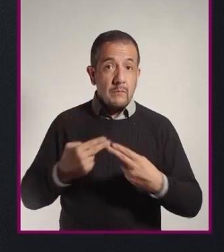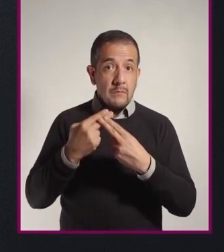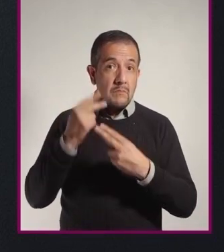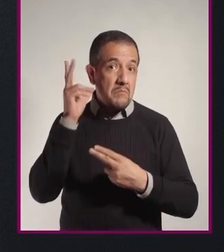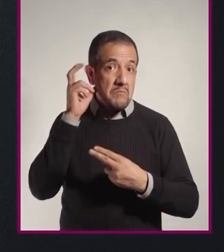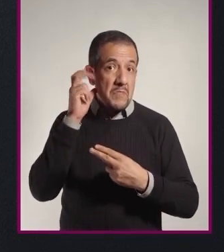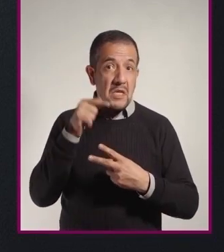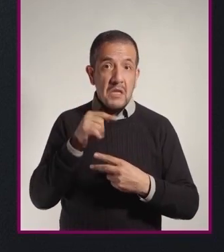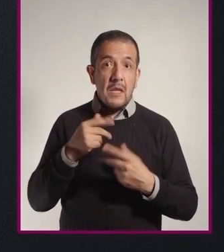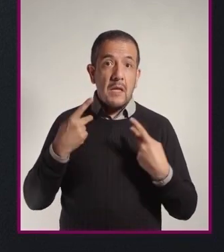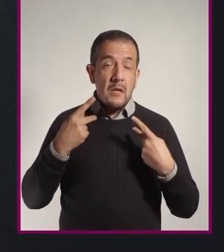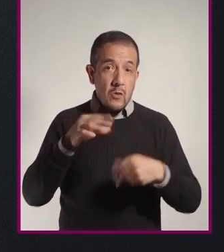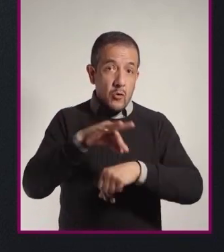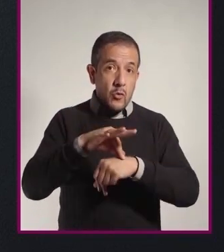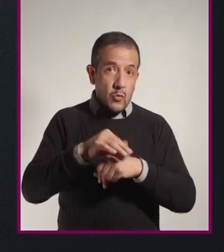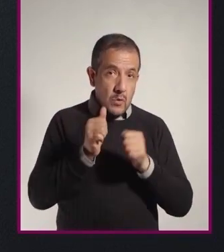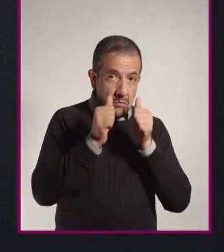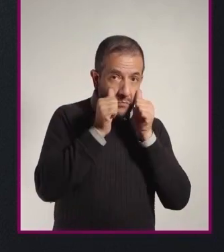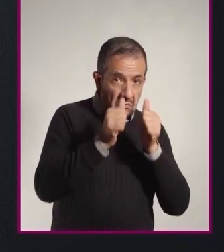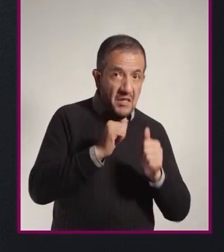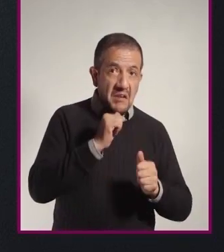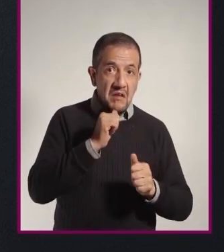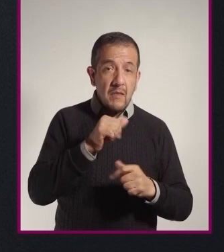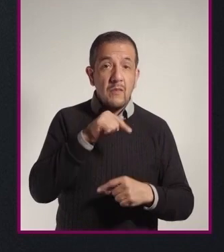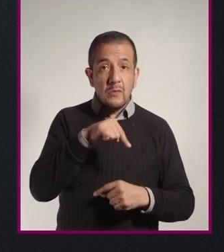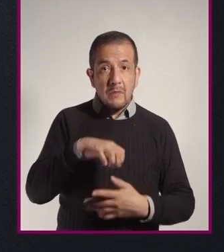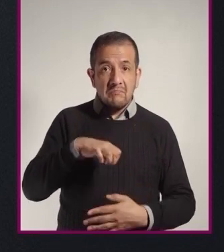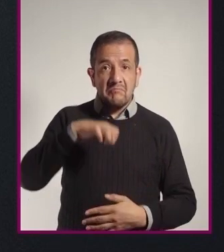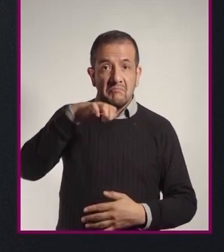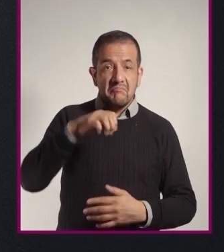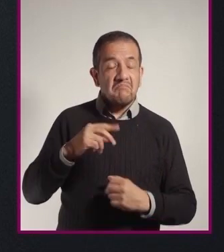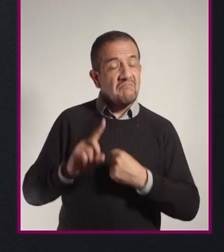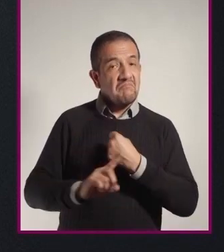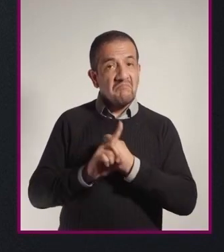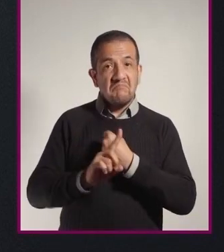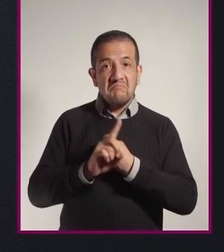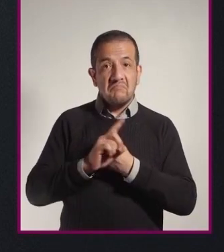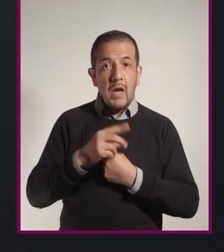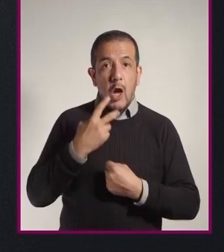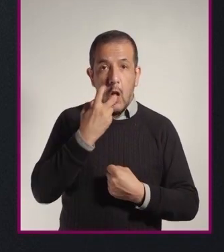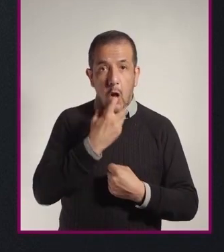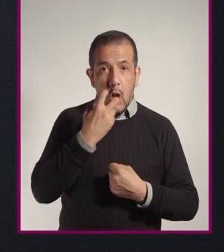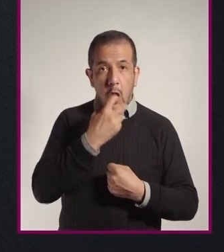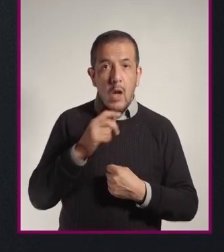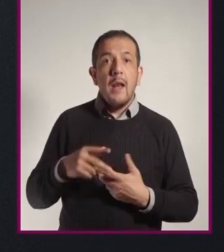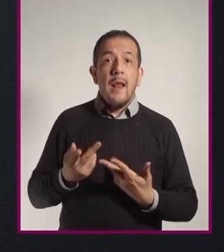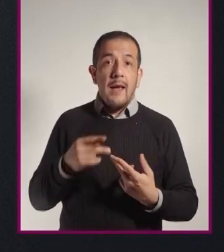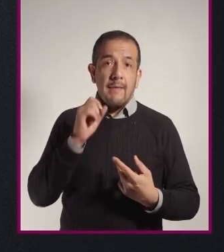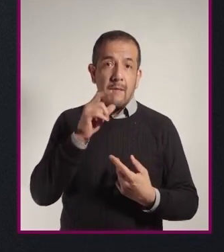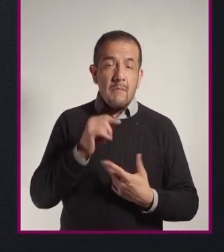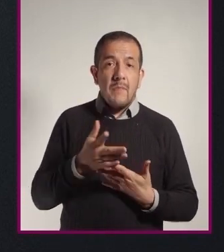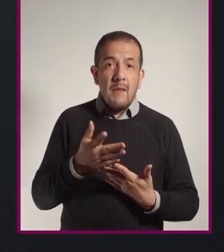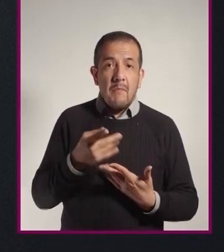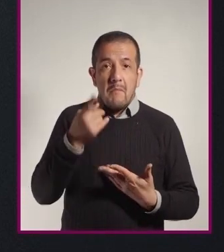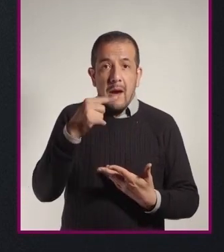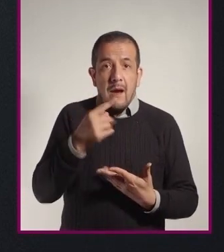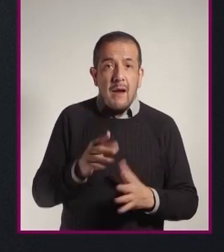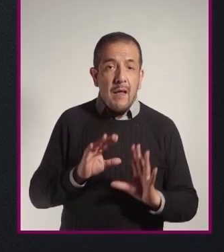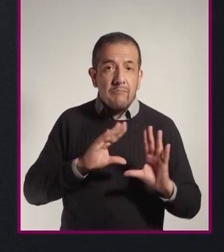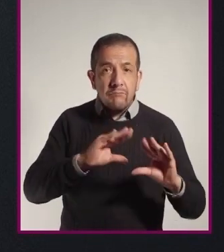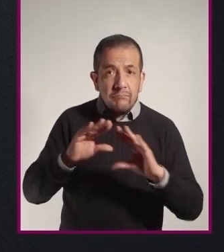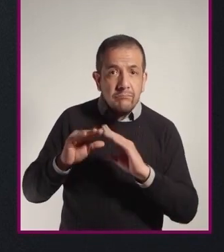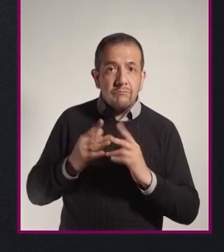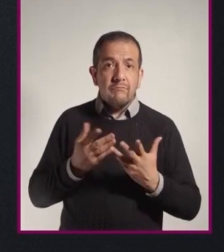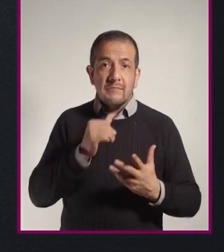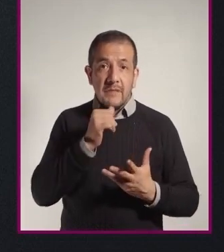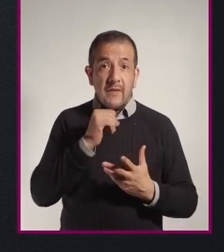y no recibe las intervenciones oportunas, enfrenta más problemas para desarrollar el habla y el lenguaje. Sin el tratamiento adecuado, la